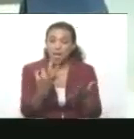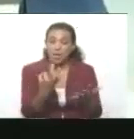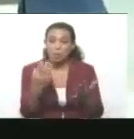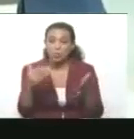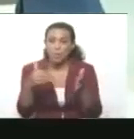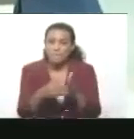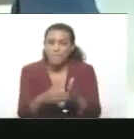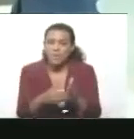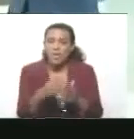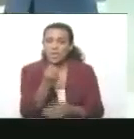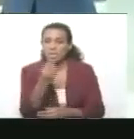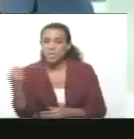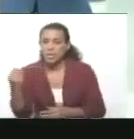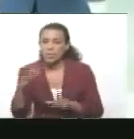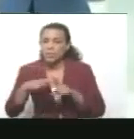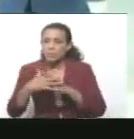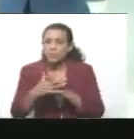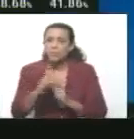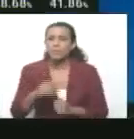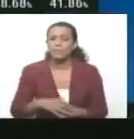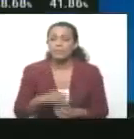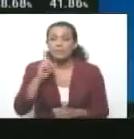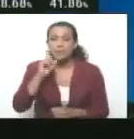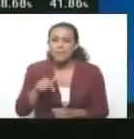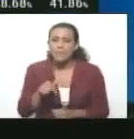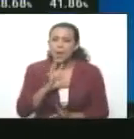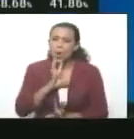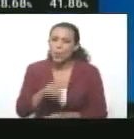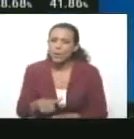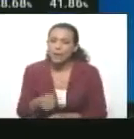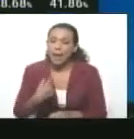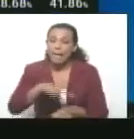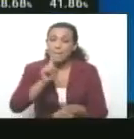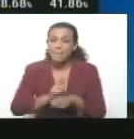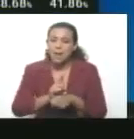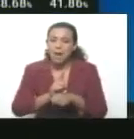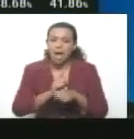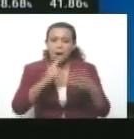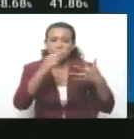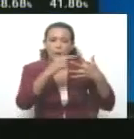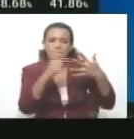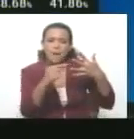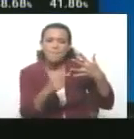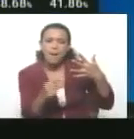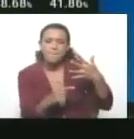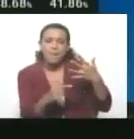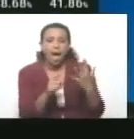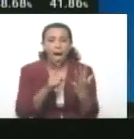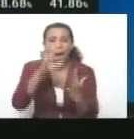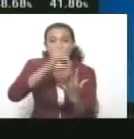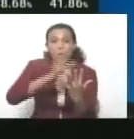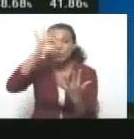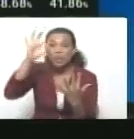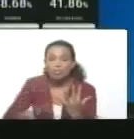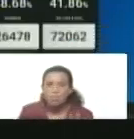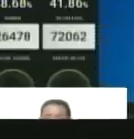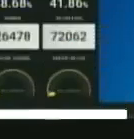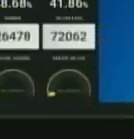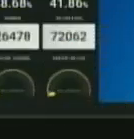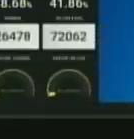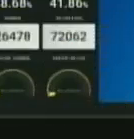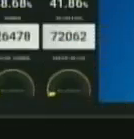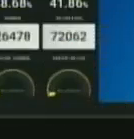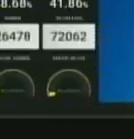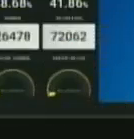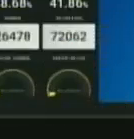98.542 casos, presidente. Como siempre le comento también, las primeras tres categorías, las que tienen mayor porcentaje de atención respecto a